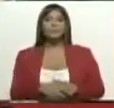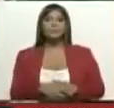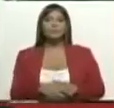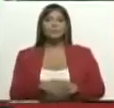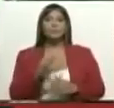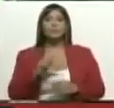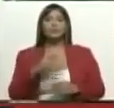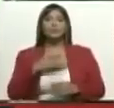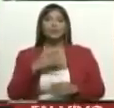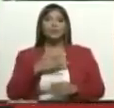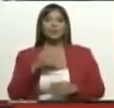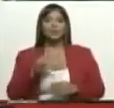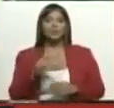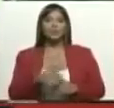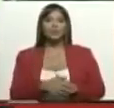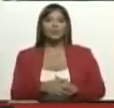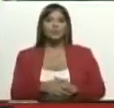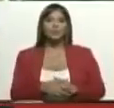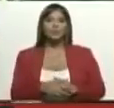que yo siento hoy.